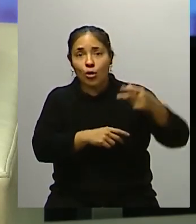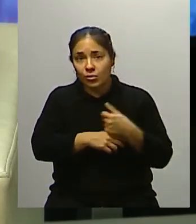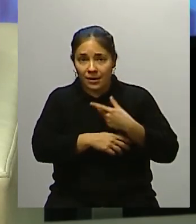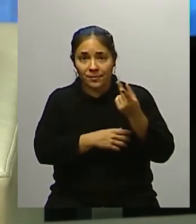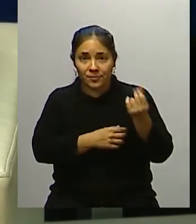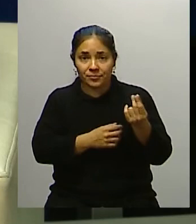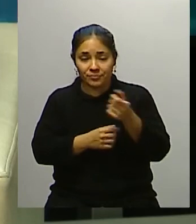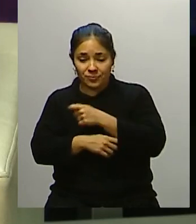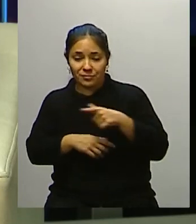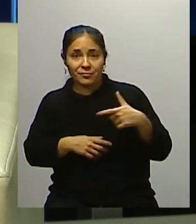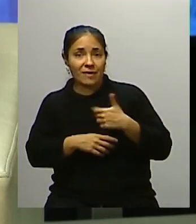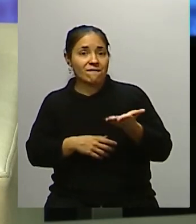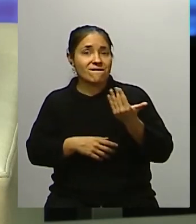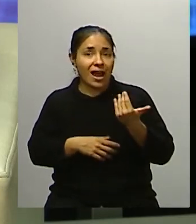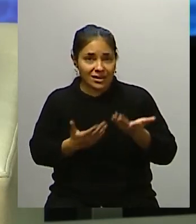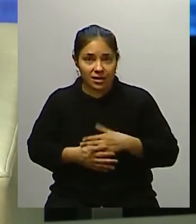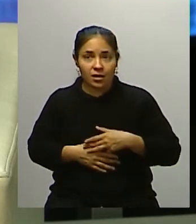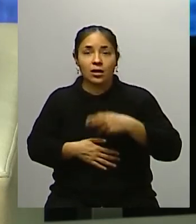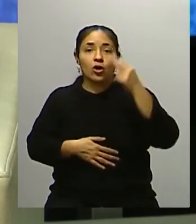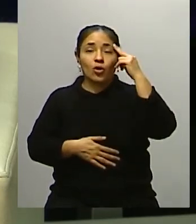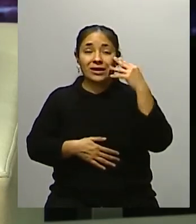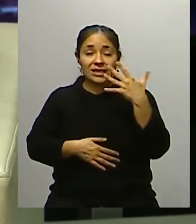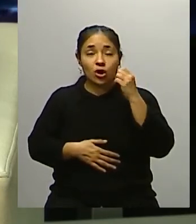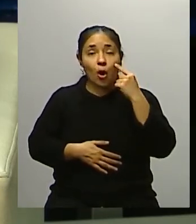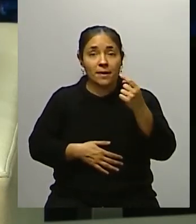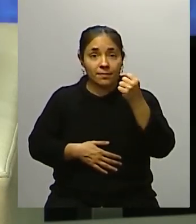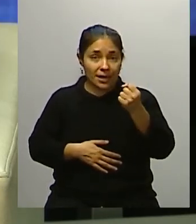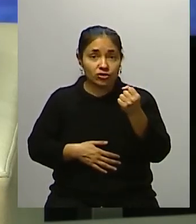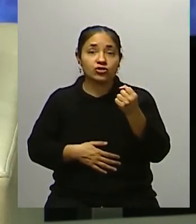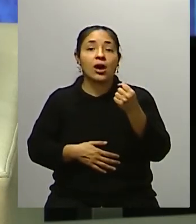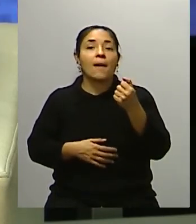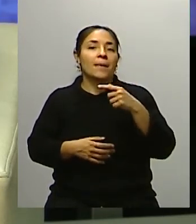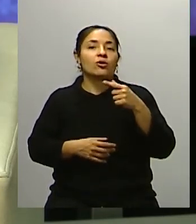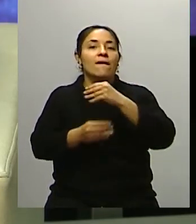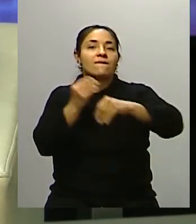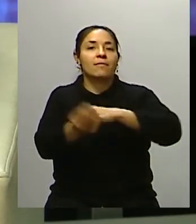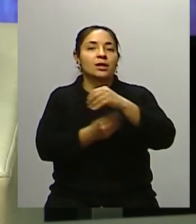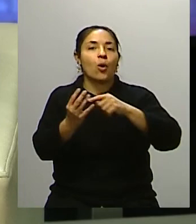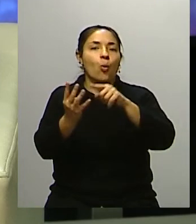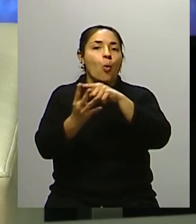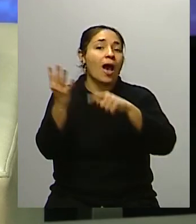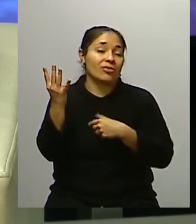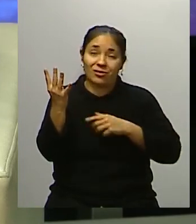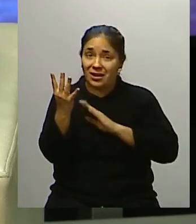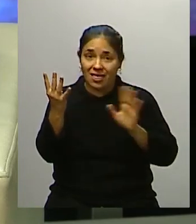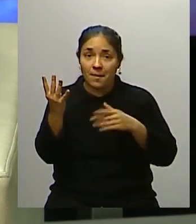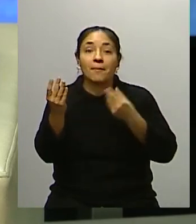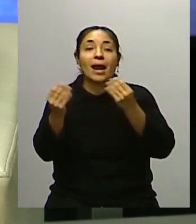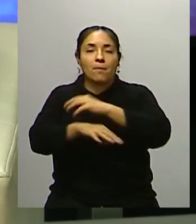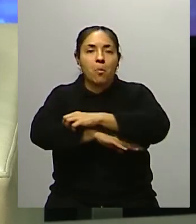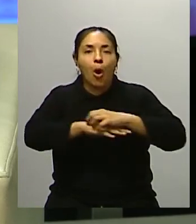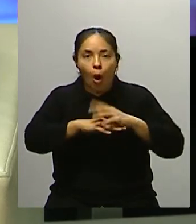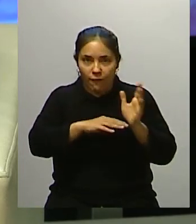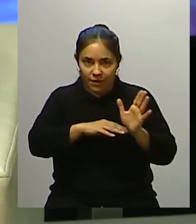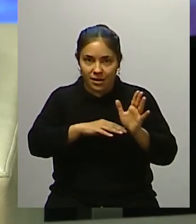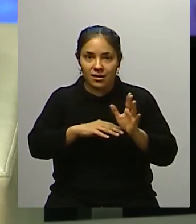básica, nosotros hablamos de 95.000 pesos para una familia tipo de 4, para no caer bajo el nivel de la pobreza, lo cual no te